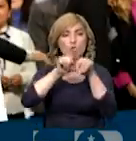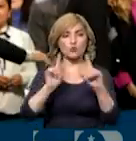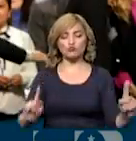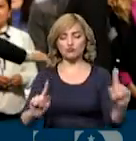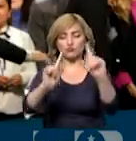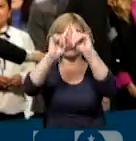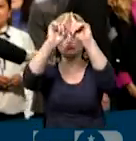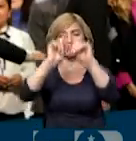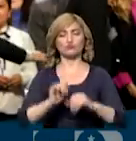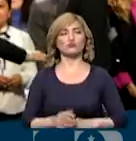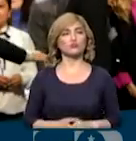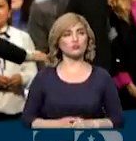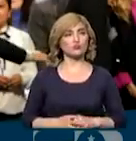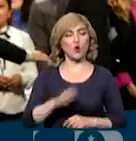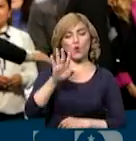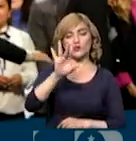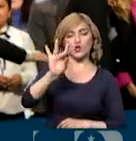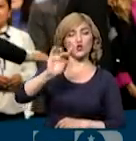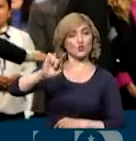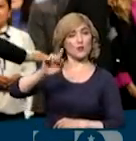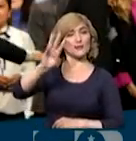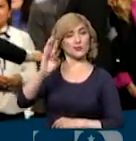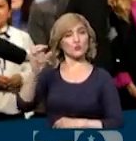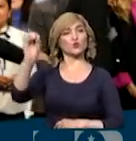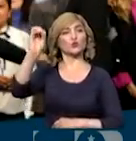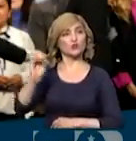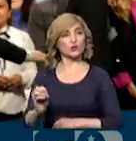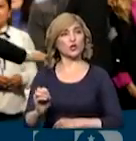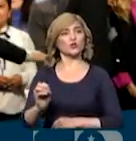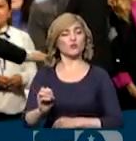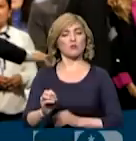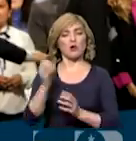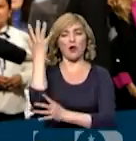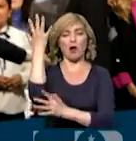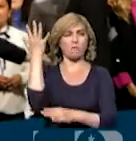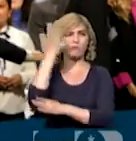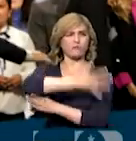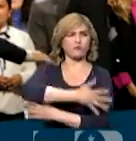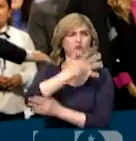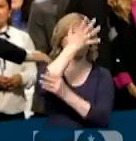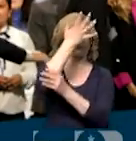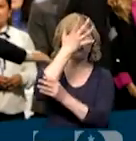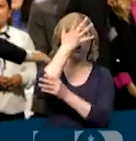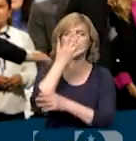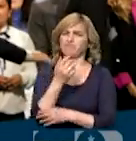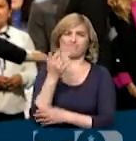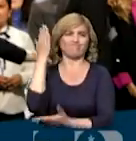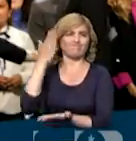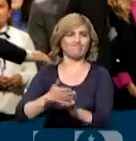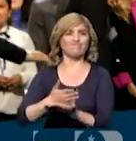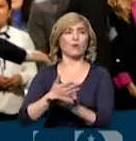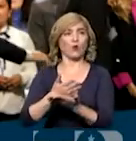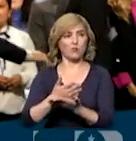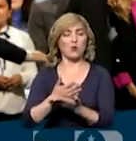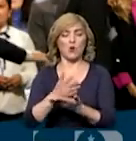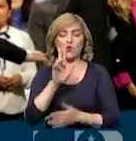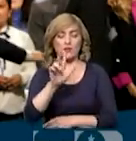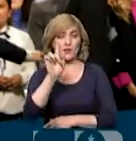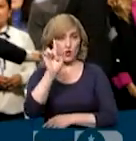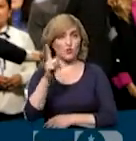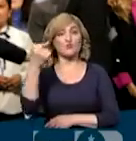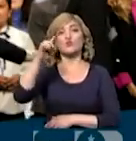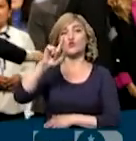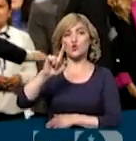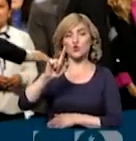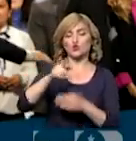marco resaltaron la reducción del 48,6% de la tasa de deforestación, lo que significó un reconocimiento de 31 millones de dólares y